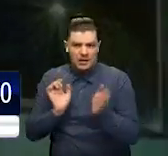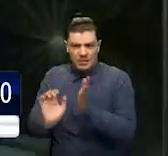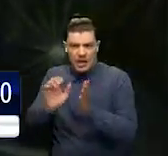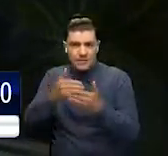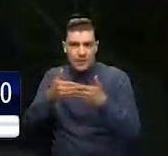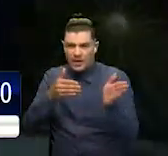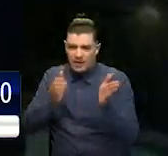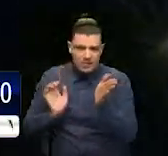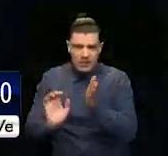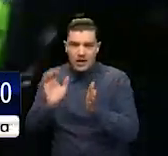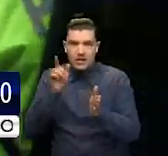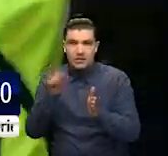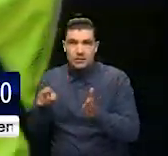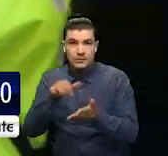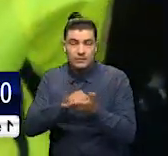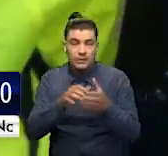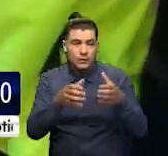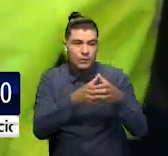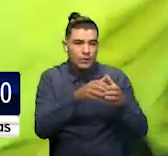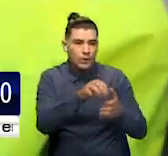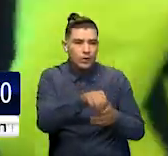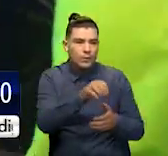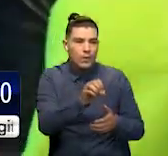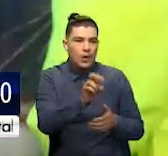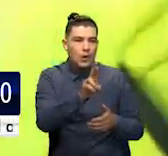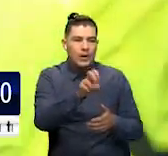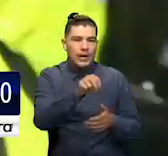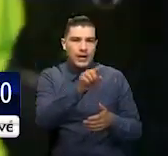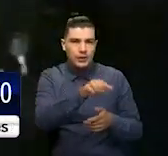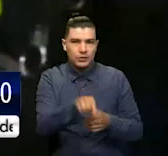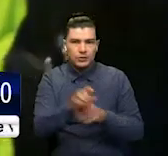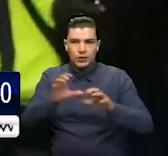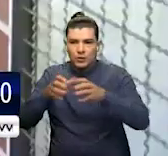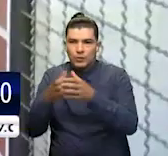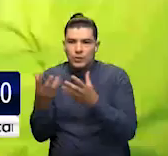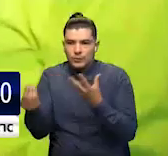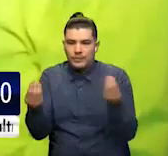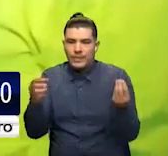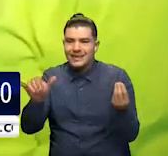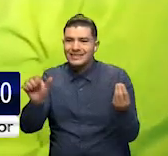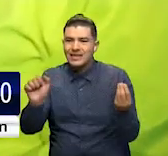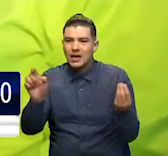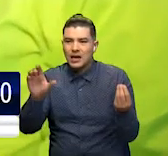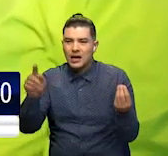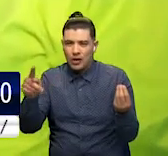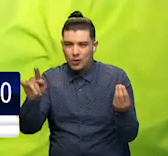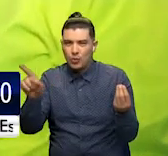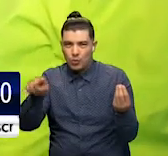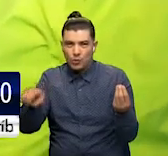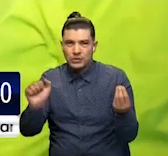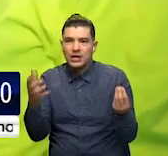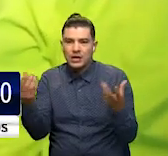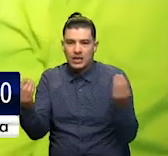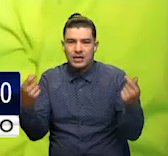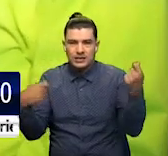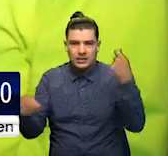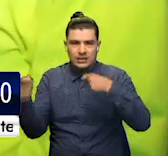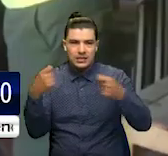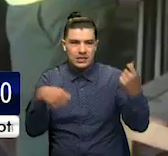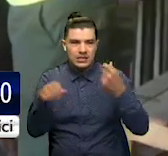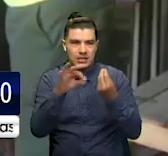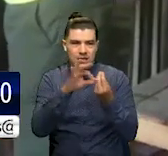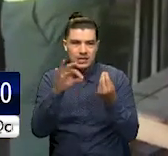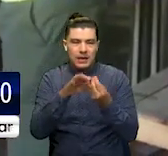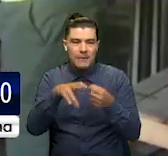Según las autoridades, los Moreno y los Yakuza eran dos organizaciones criminales dedicadas al microtráfico que tenían el control territorial